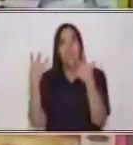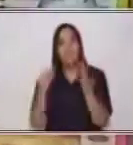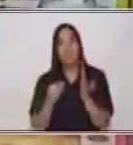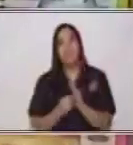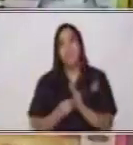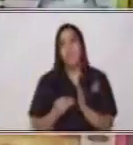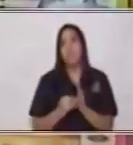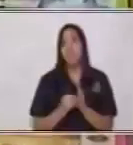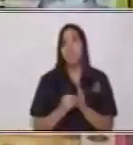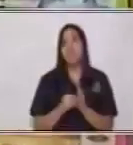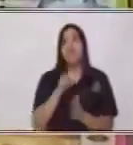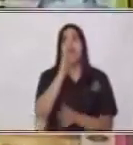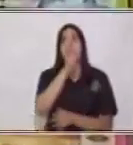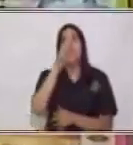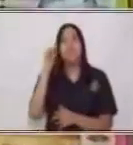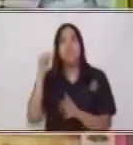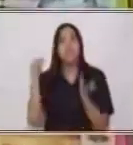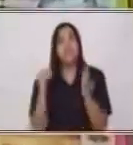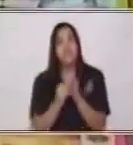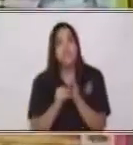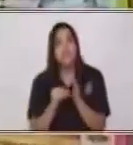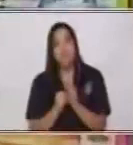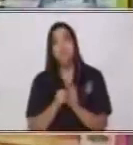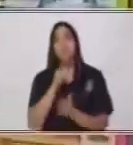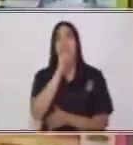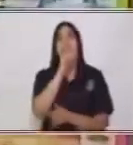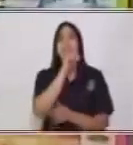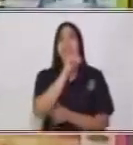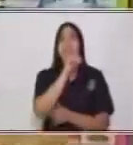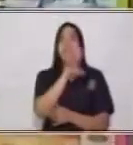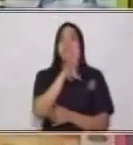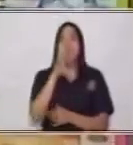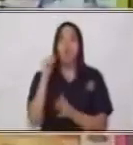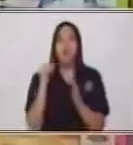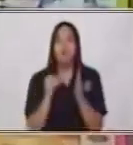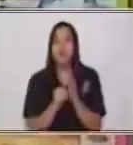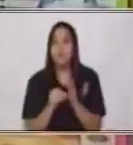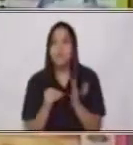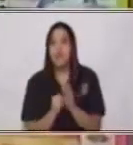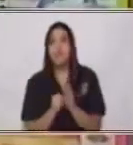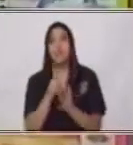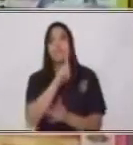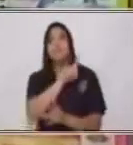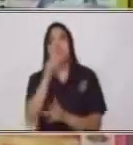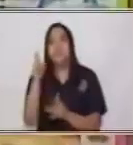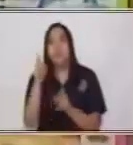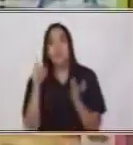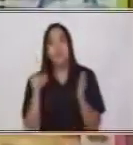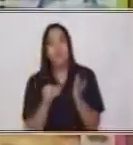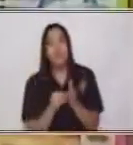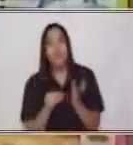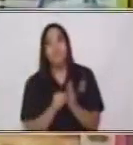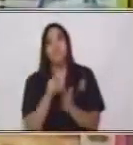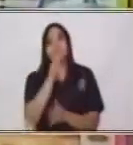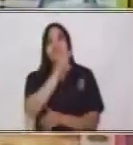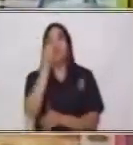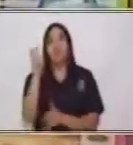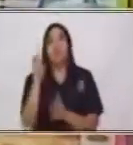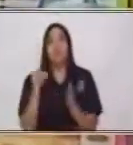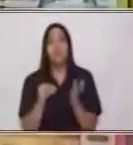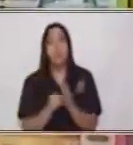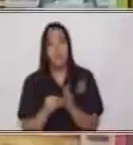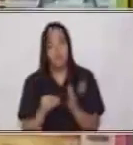10 quetzales, de 20 quetzales, de 50 quetzales, de 100 quetzales y de